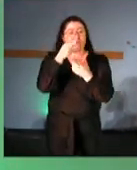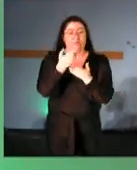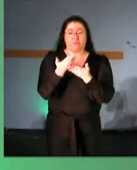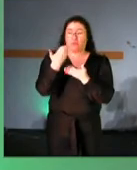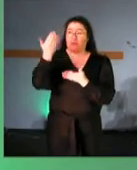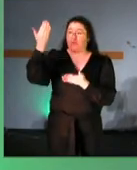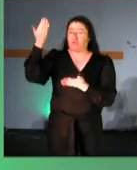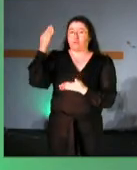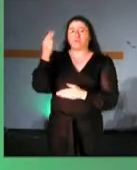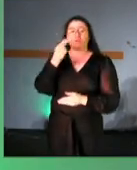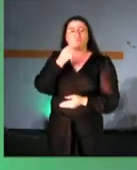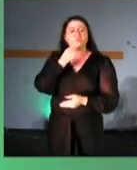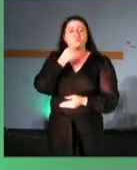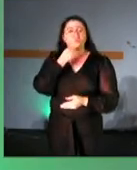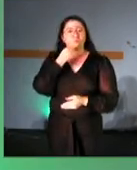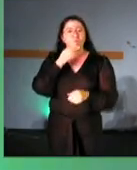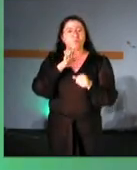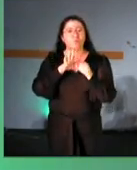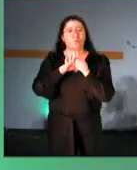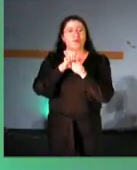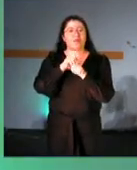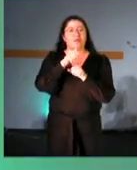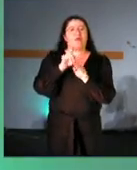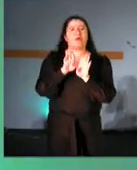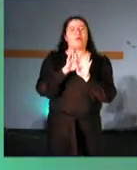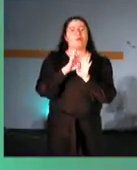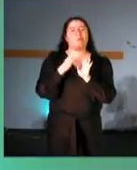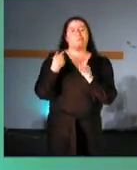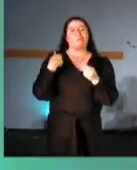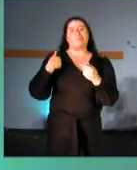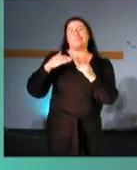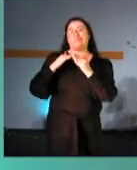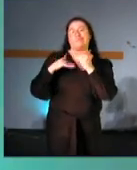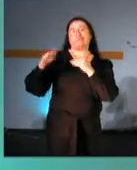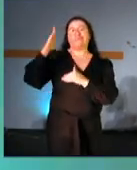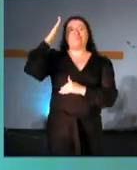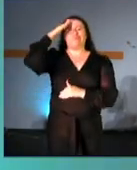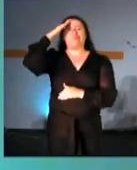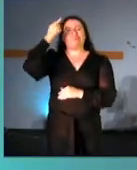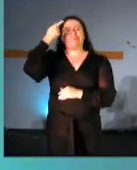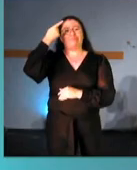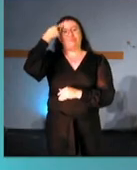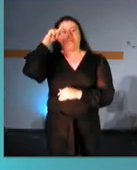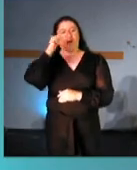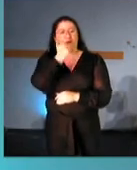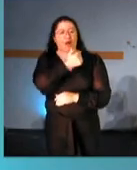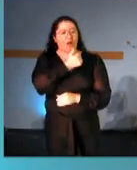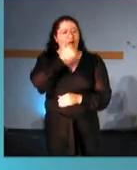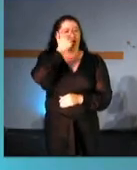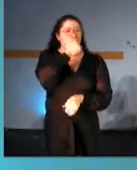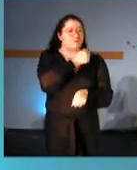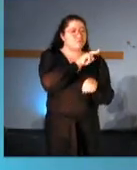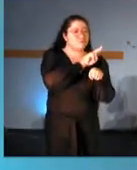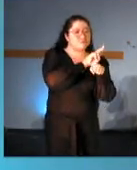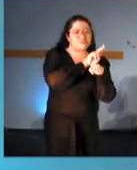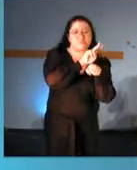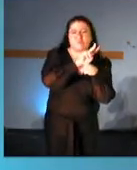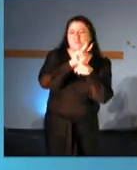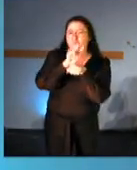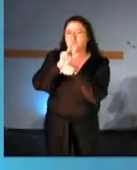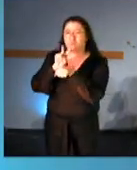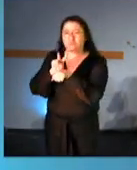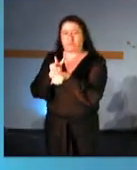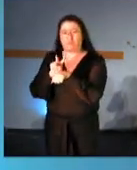utilizaban su rol de profesores para espiar a los estudiantes, para hacer vigilancia, pero